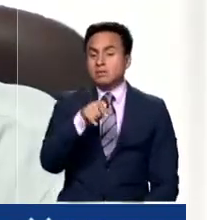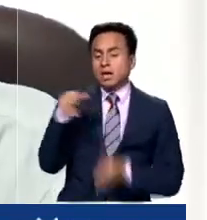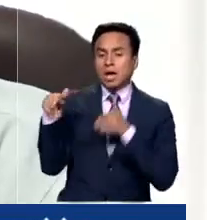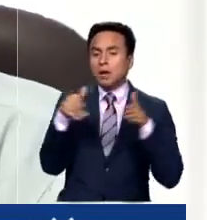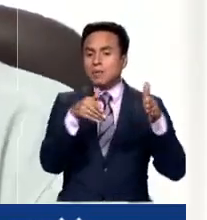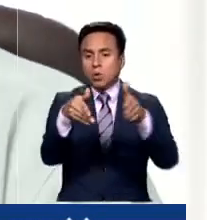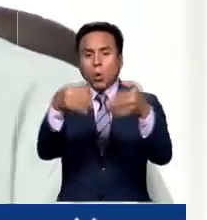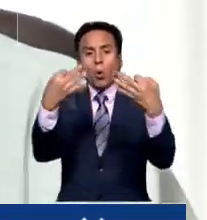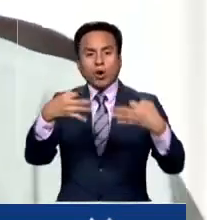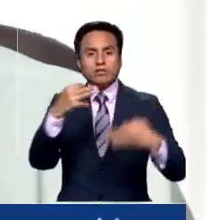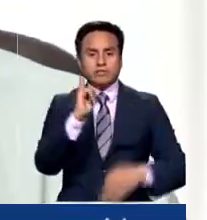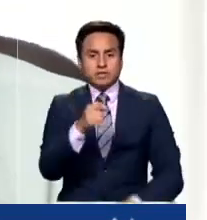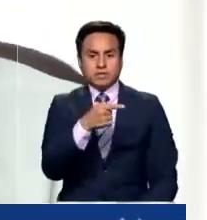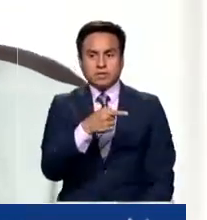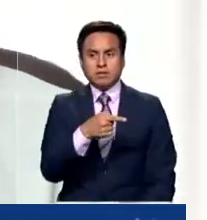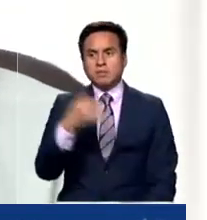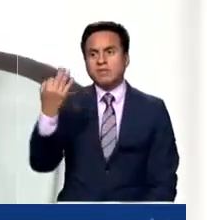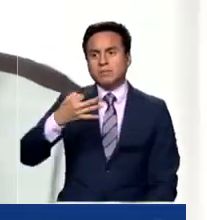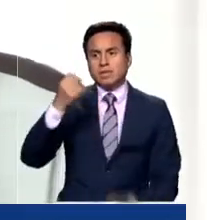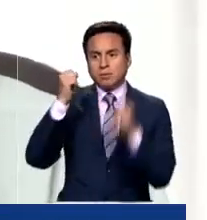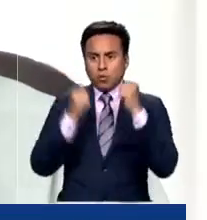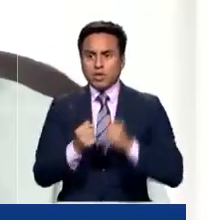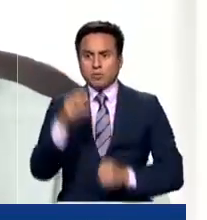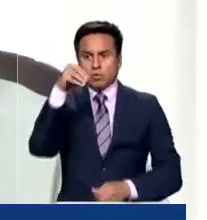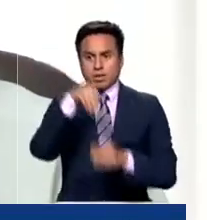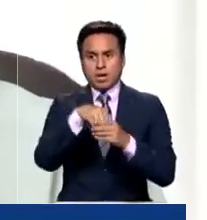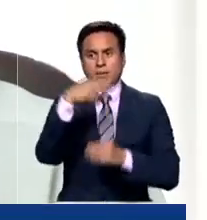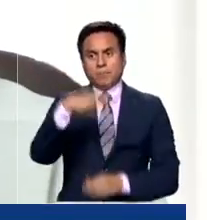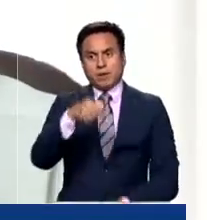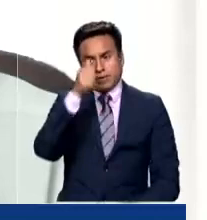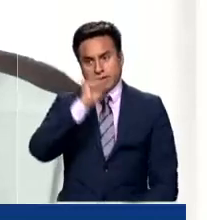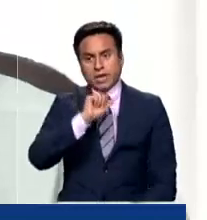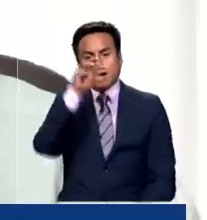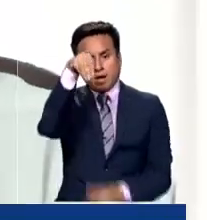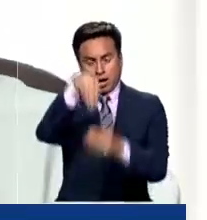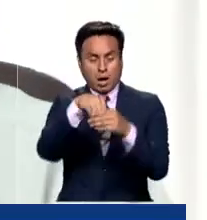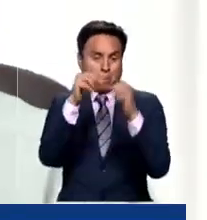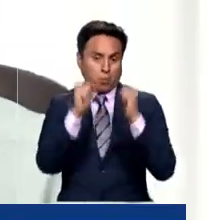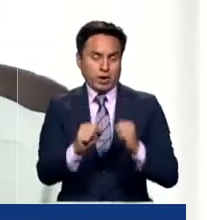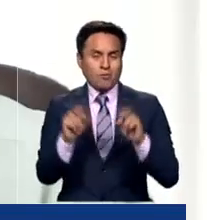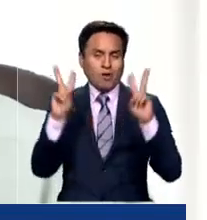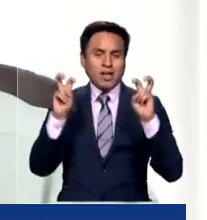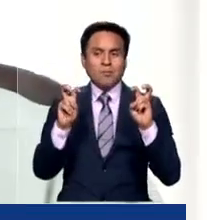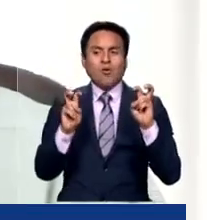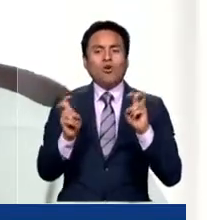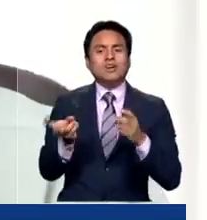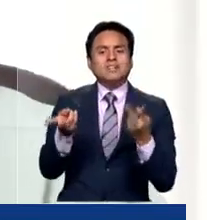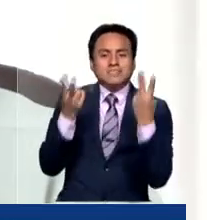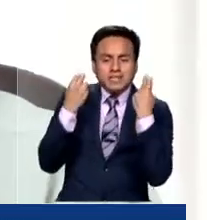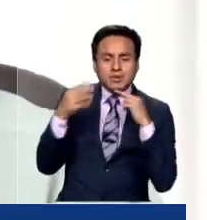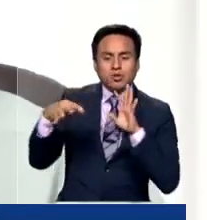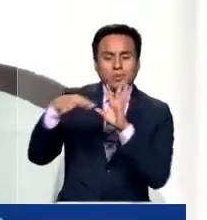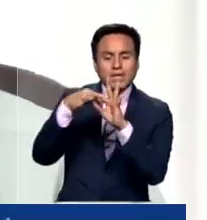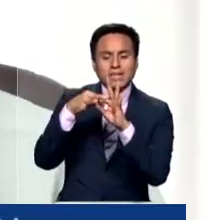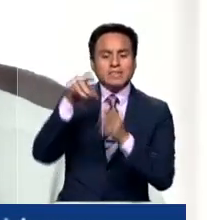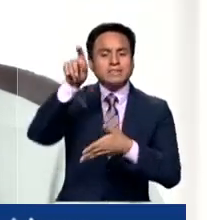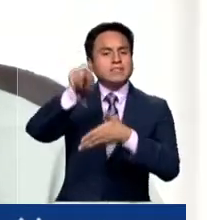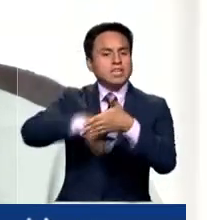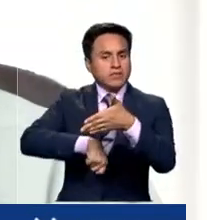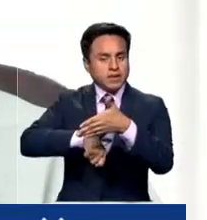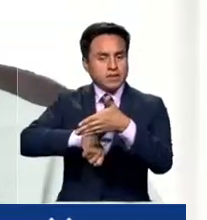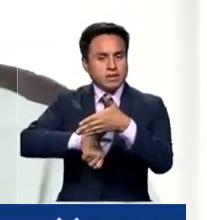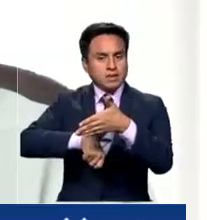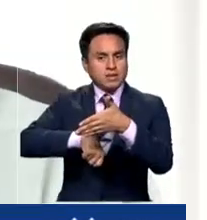entraba por un camino correcto y perfectamente puede formar parte una propiedad privada eso hay que comprenderlo esto opera como la servidumbre esto no se inscriben